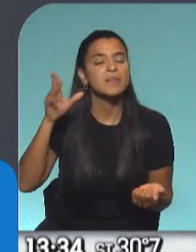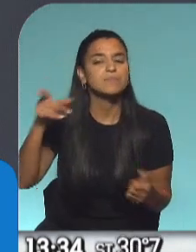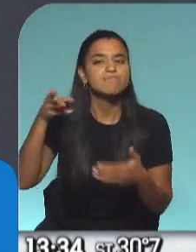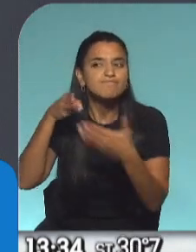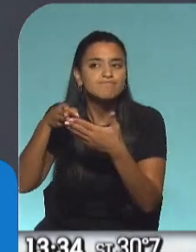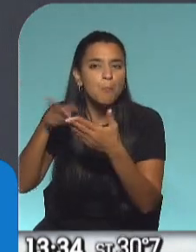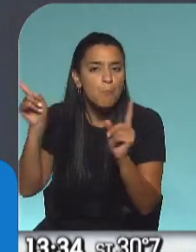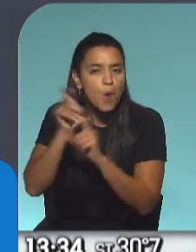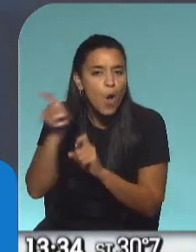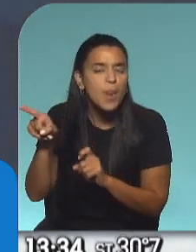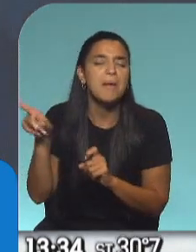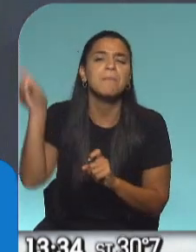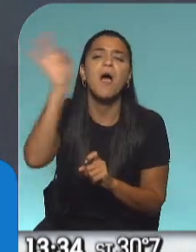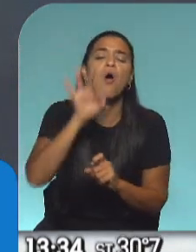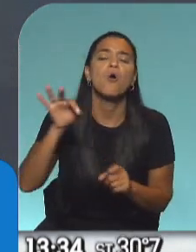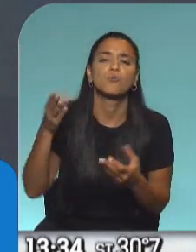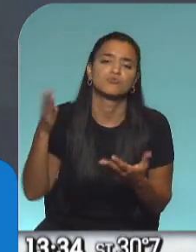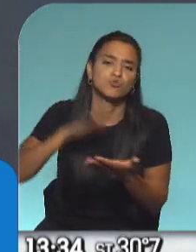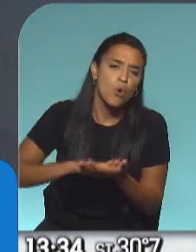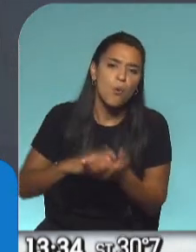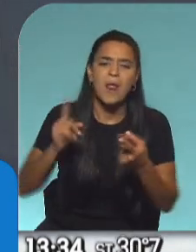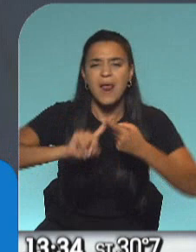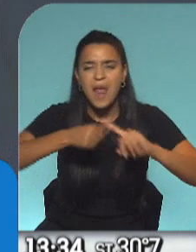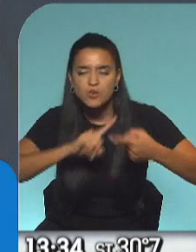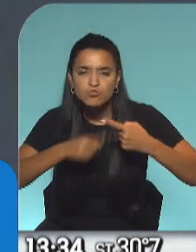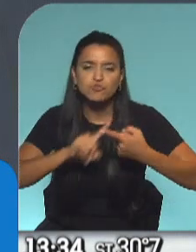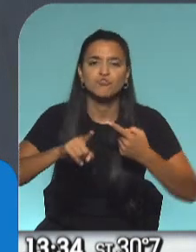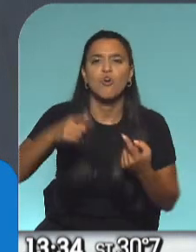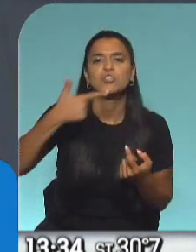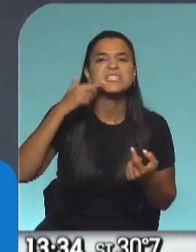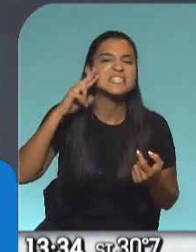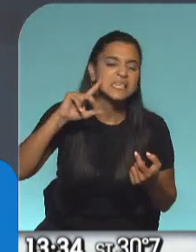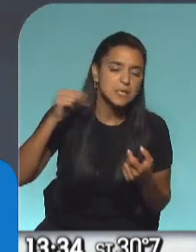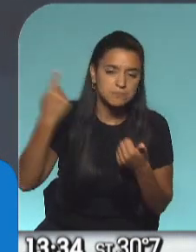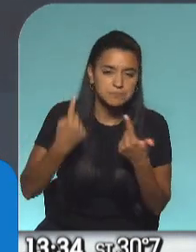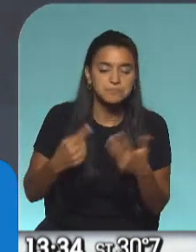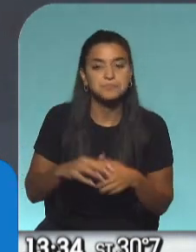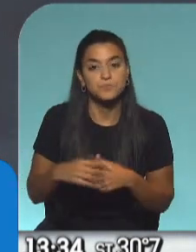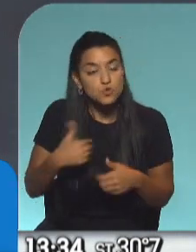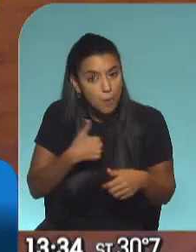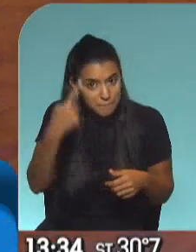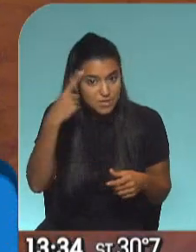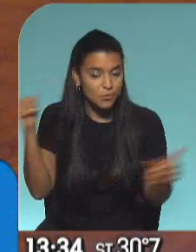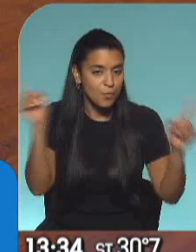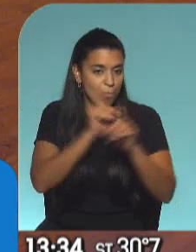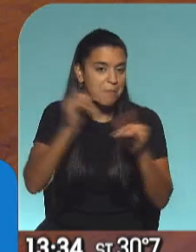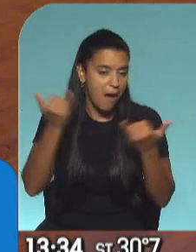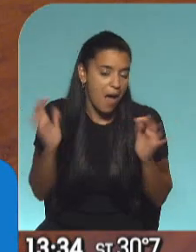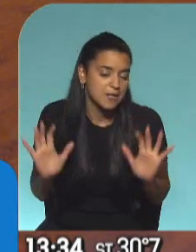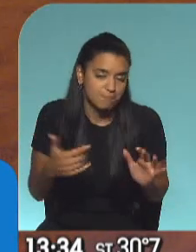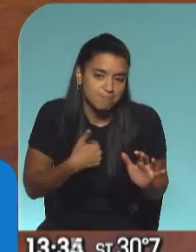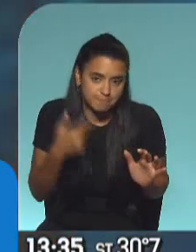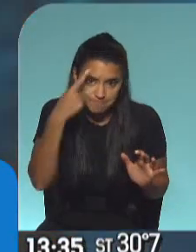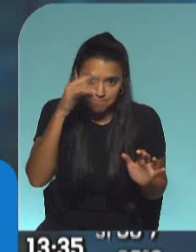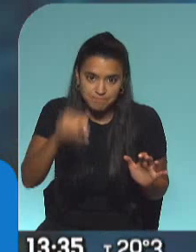un problema por todo esto de condicionar las relaciones con Siria y otros países? Yo creo que va a haber problemas.